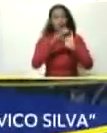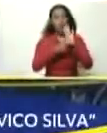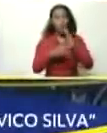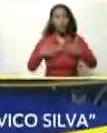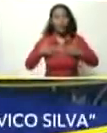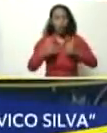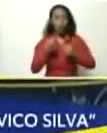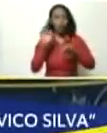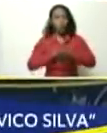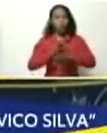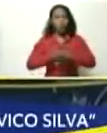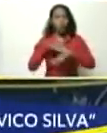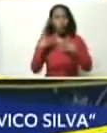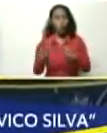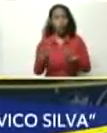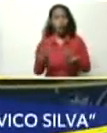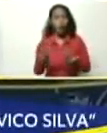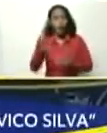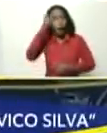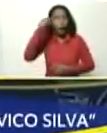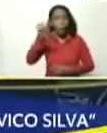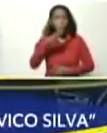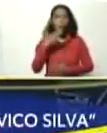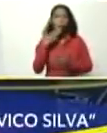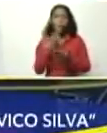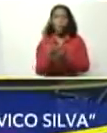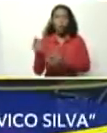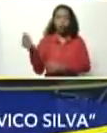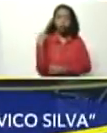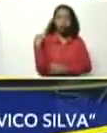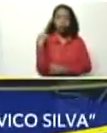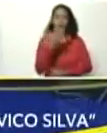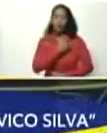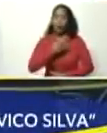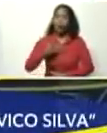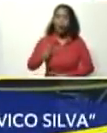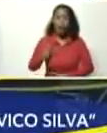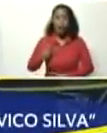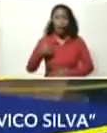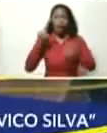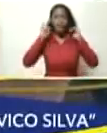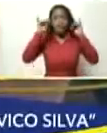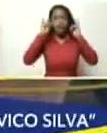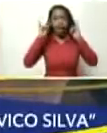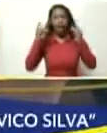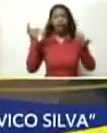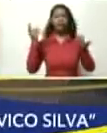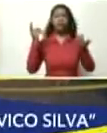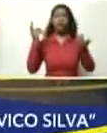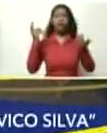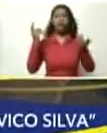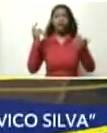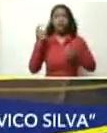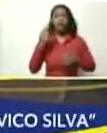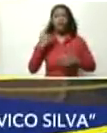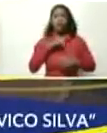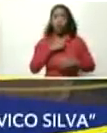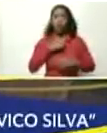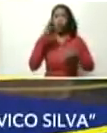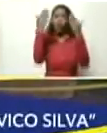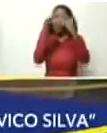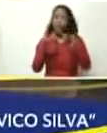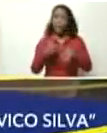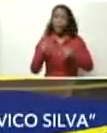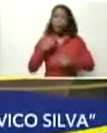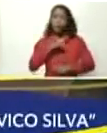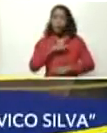bioseguridad, porque el pueblo nos dice que quería su fiestica, que estábamos en Navidad, pero